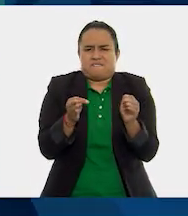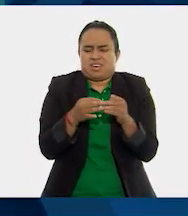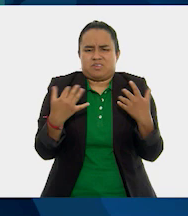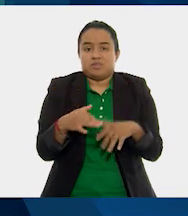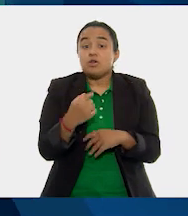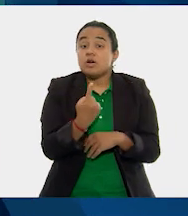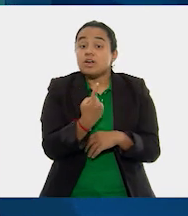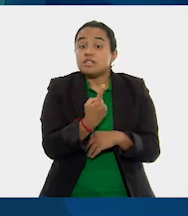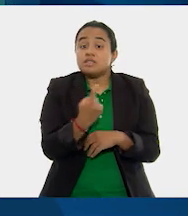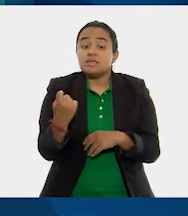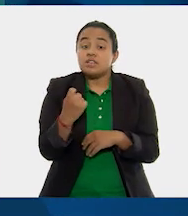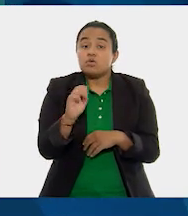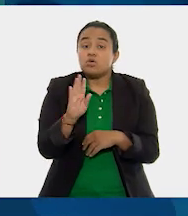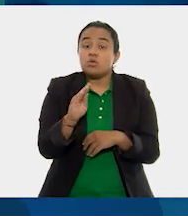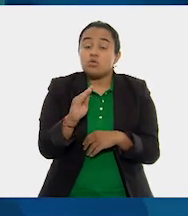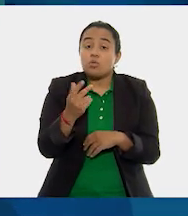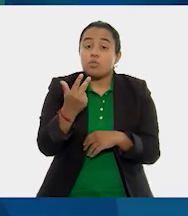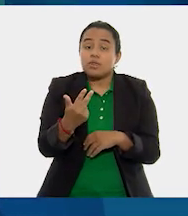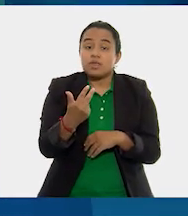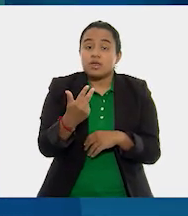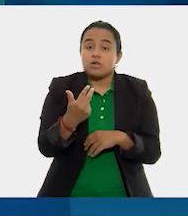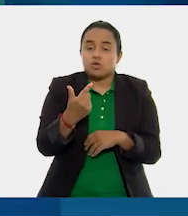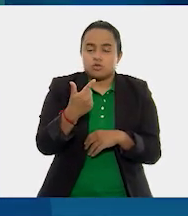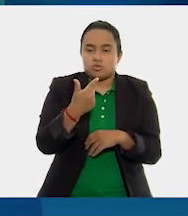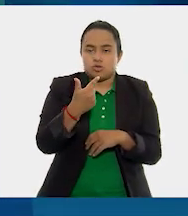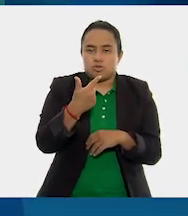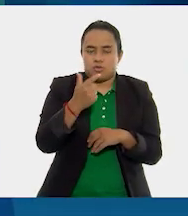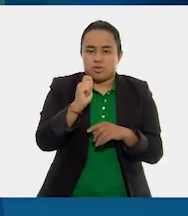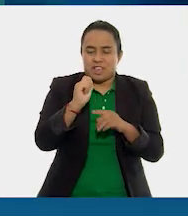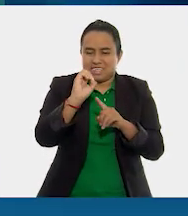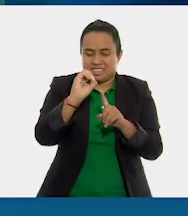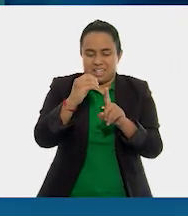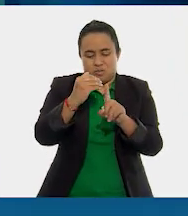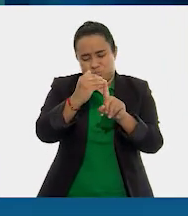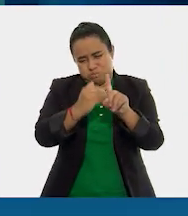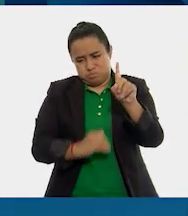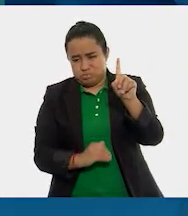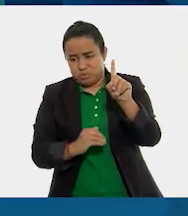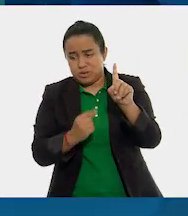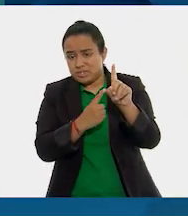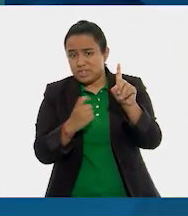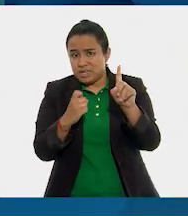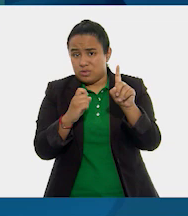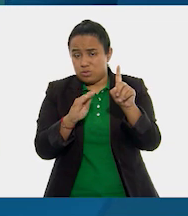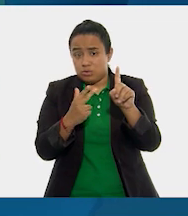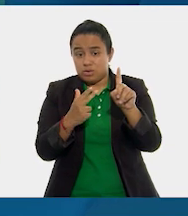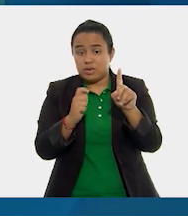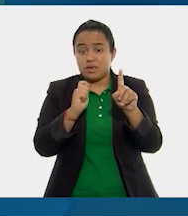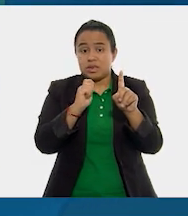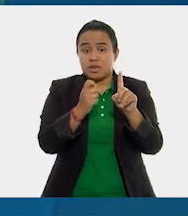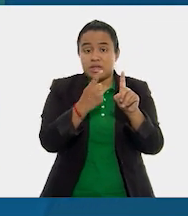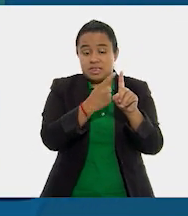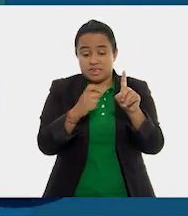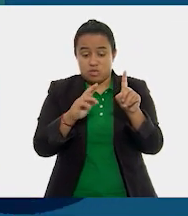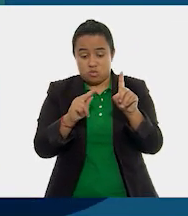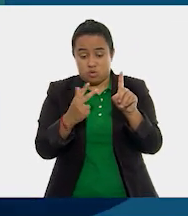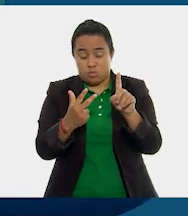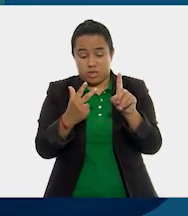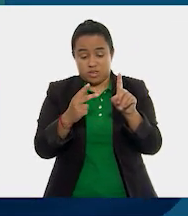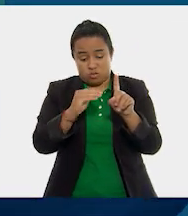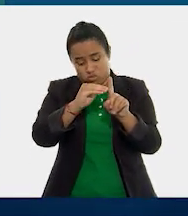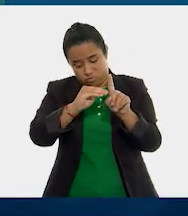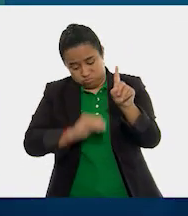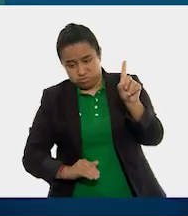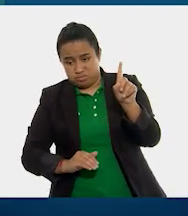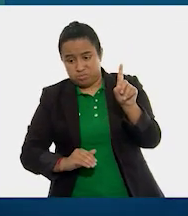a 198 grados centígrados bajo cero, es decir, menos 198 grados